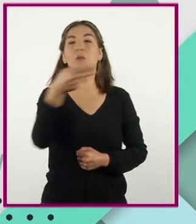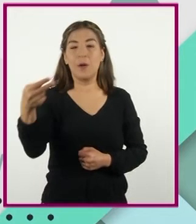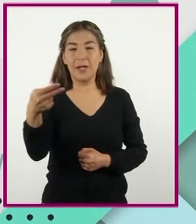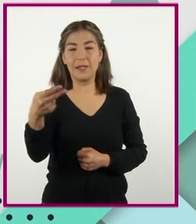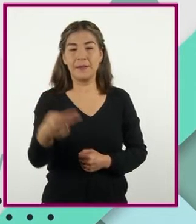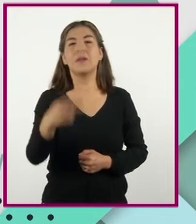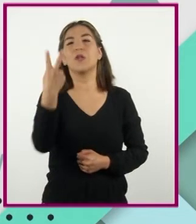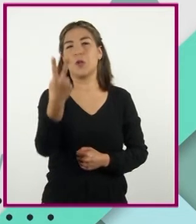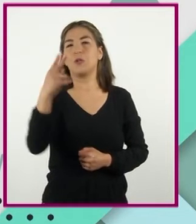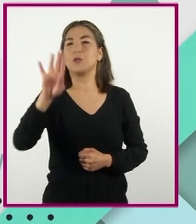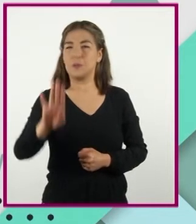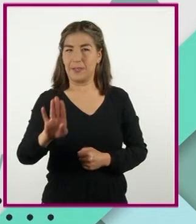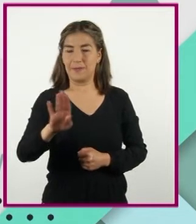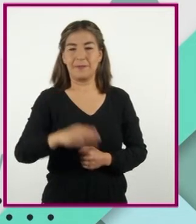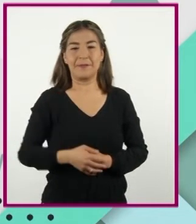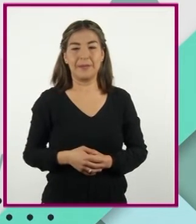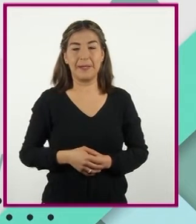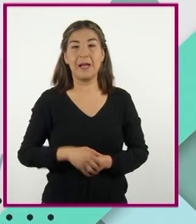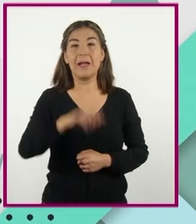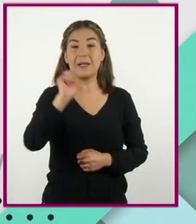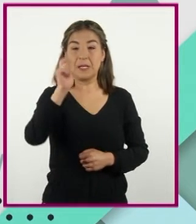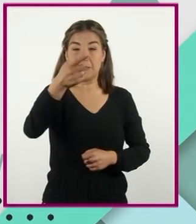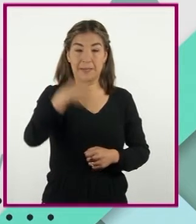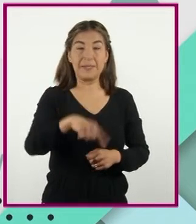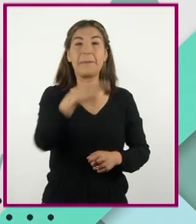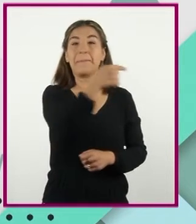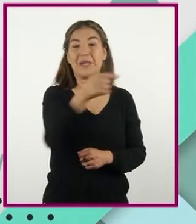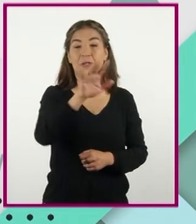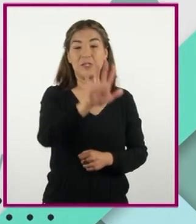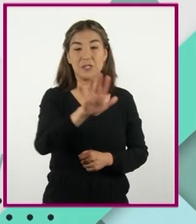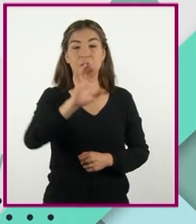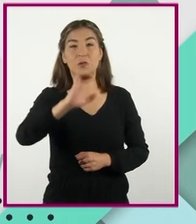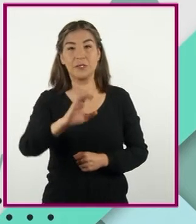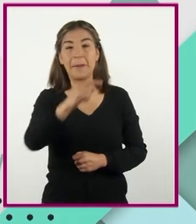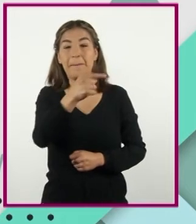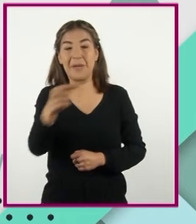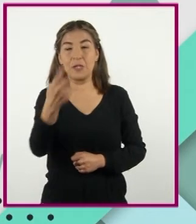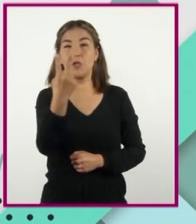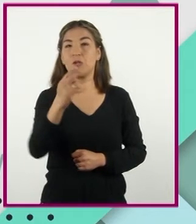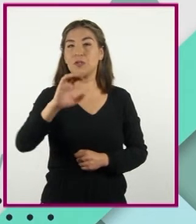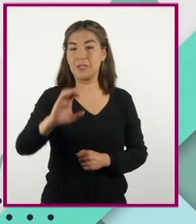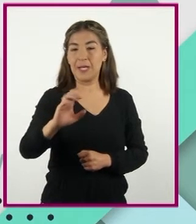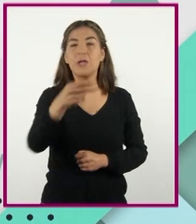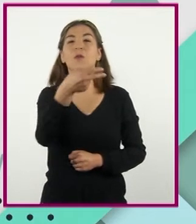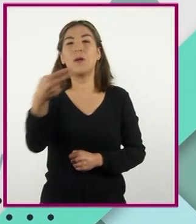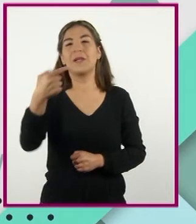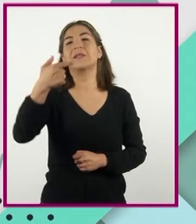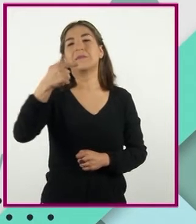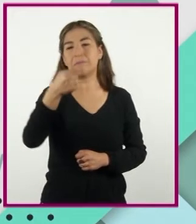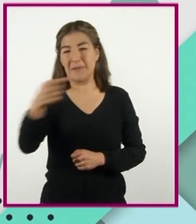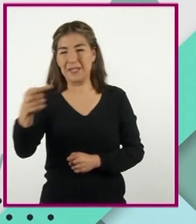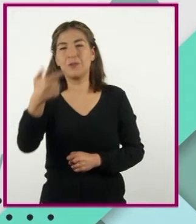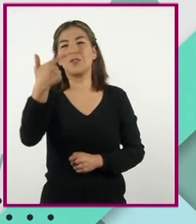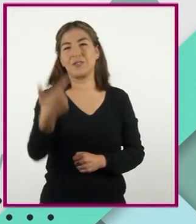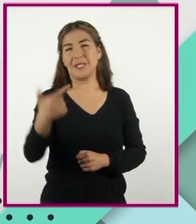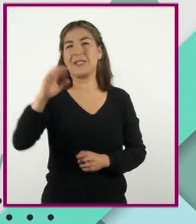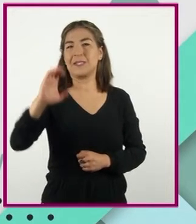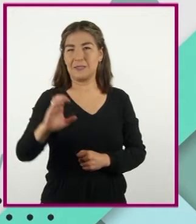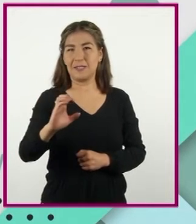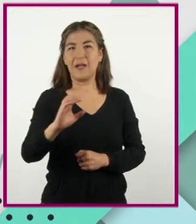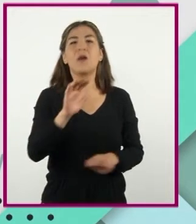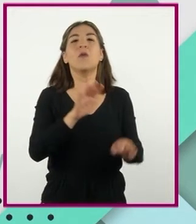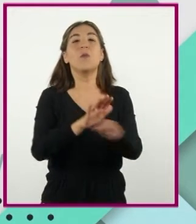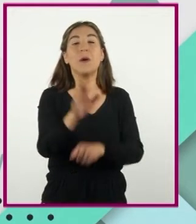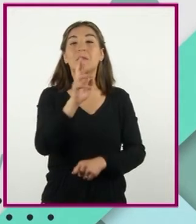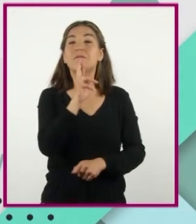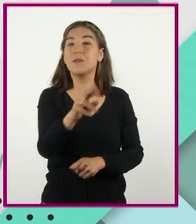más 2b, menos 5c menos 2c igual menos 7c. Por lo tanto, el